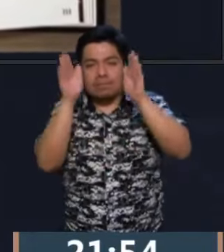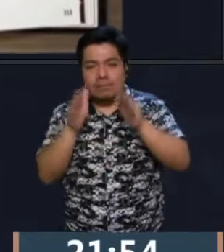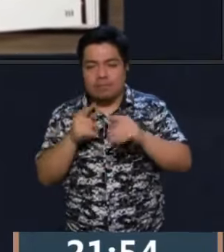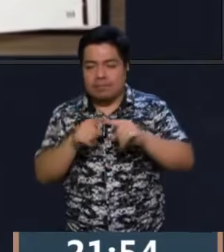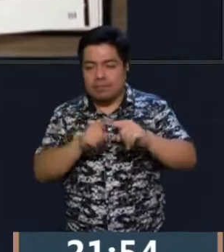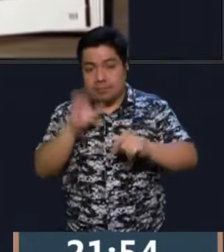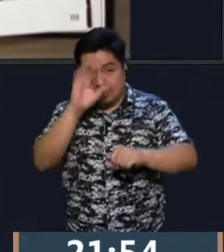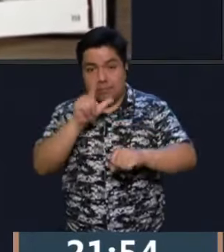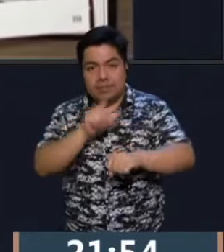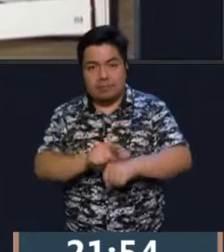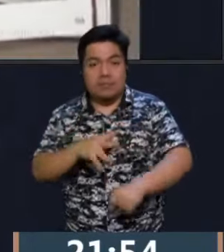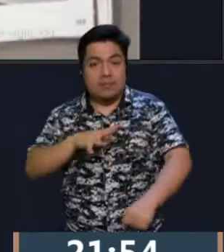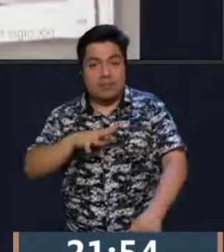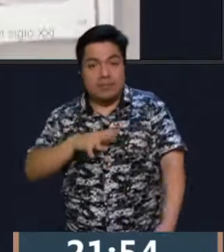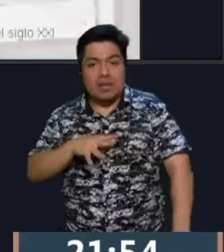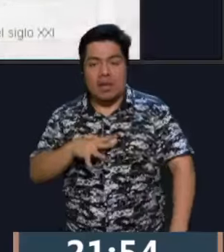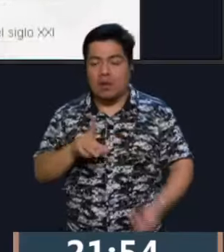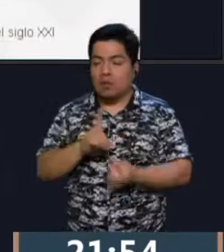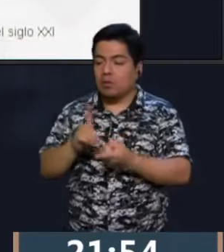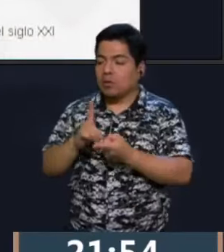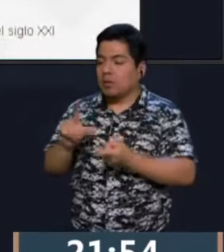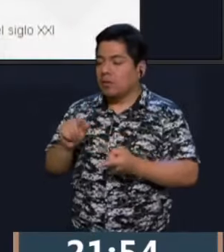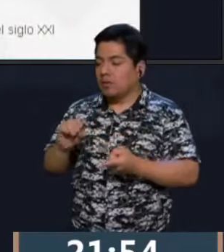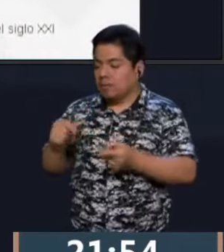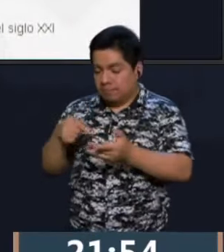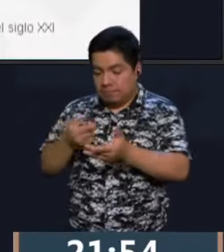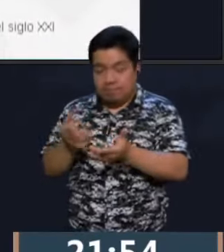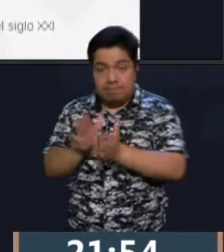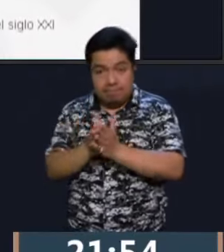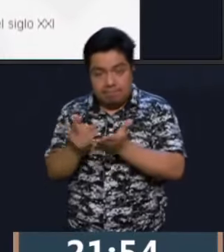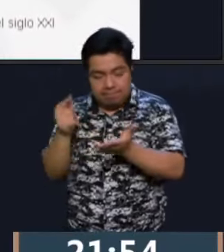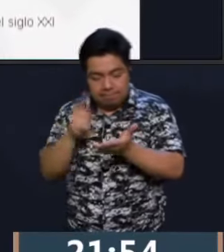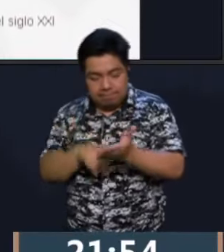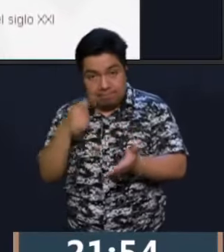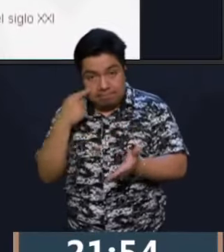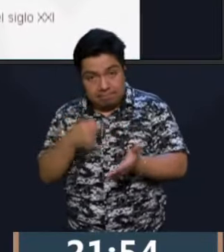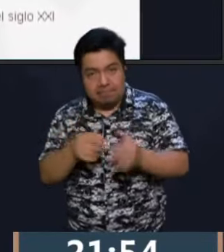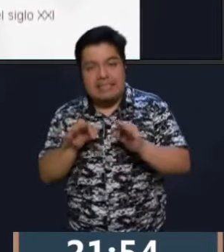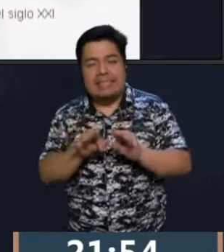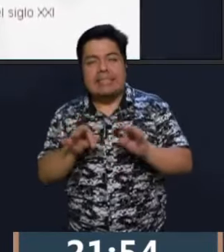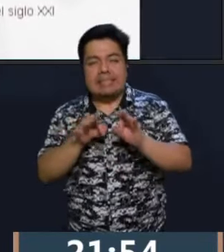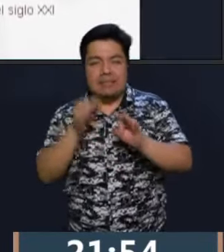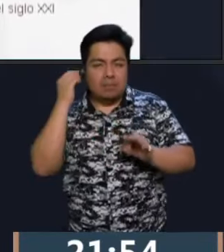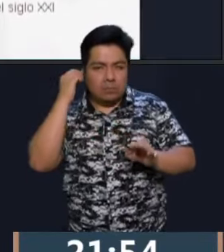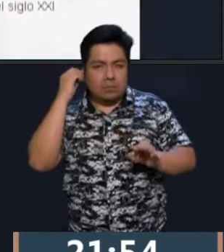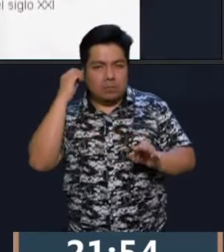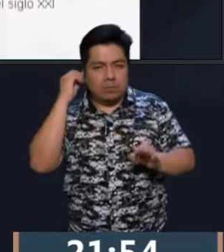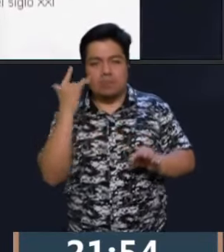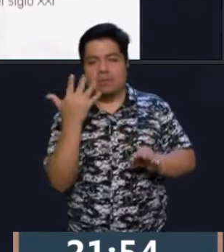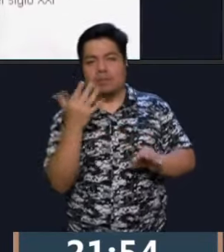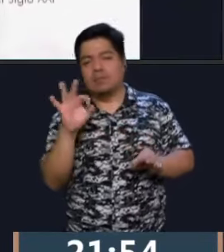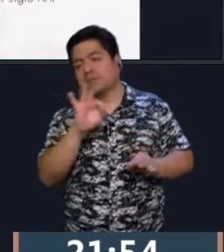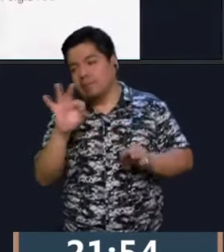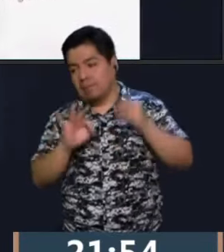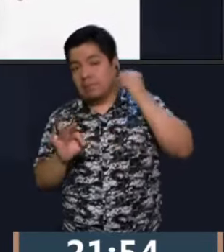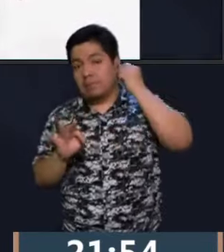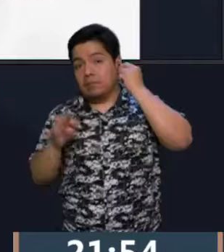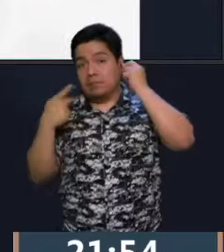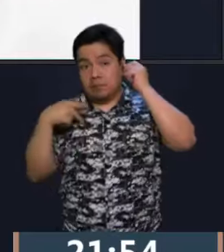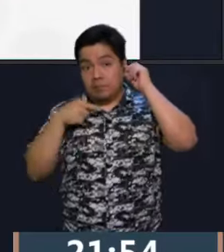Mira, hay un dato que se reseña ahí en el libro y que es muy importante. El 50% de